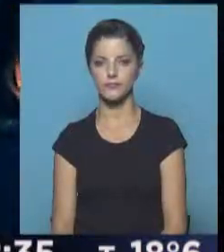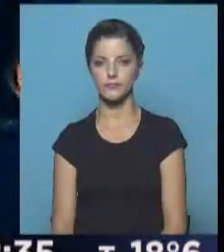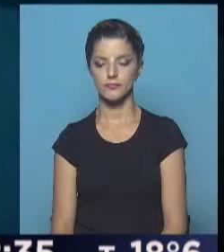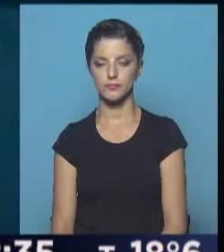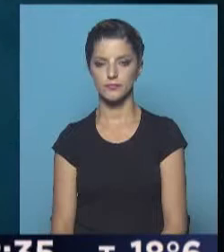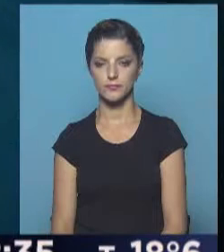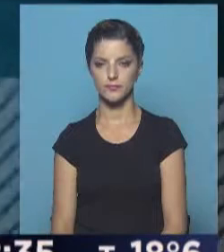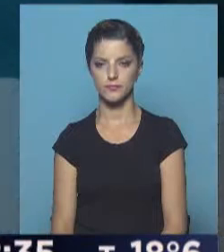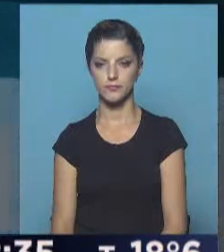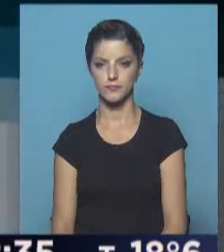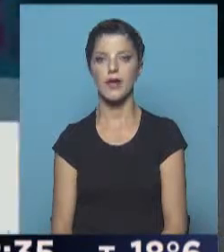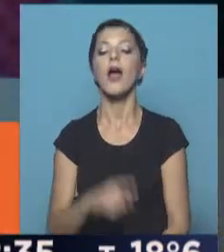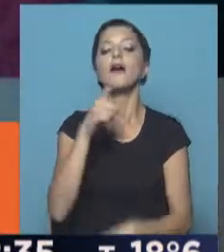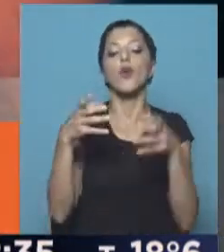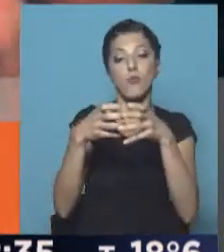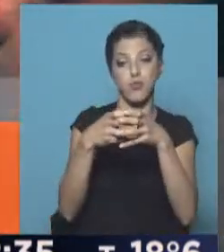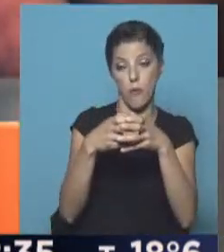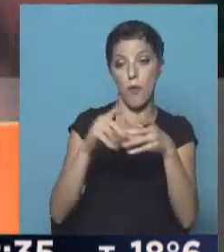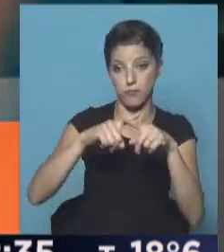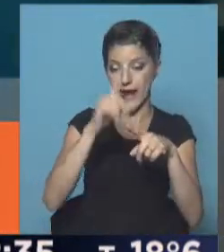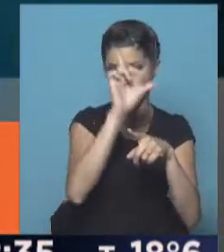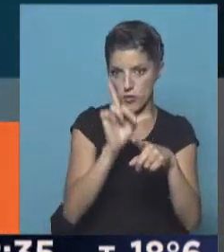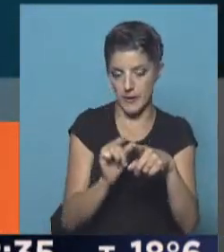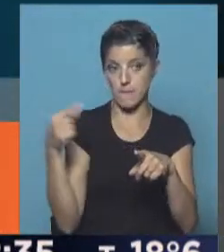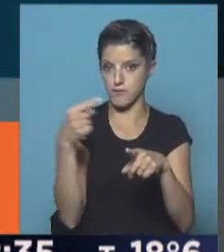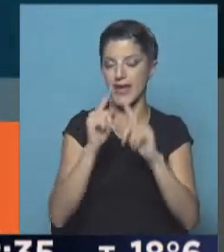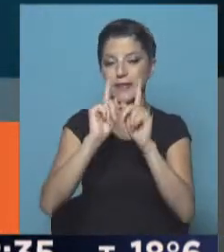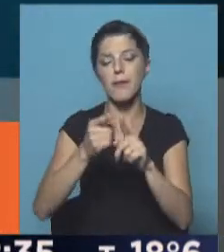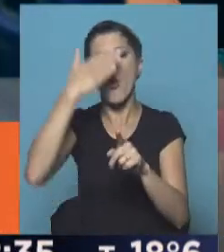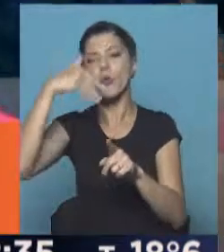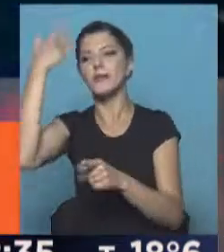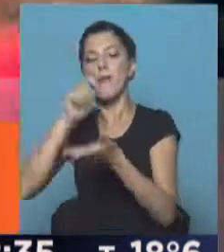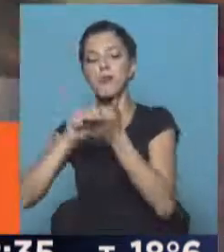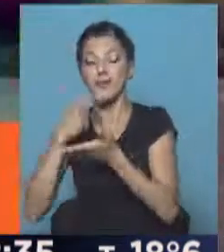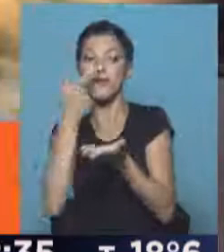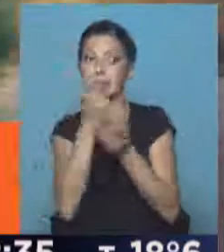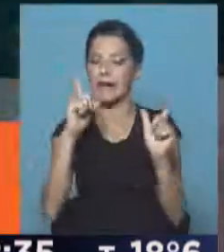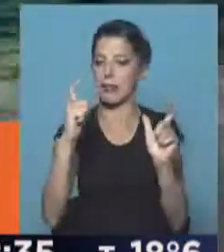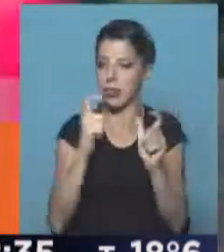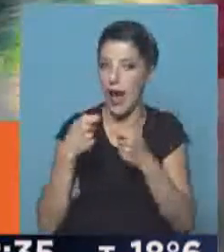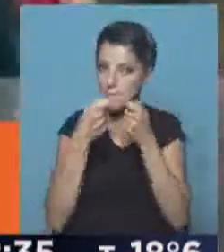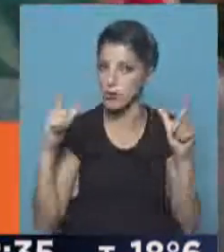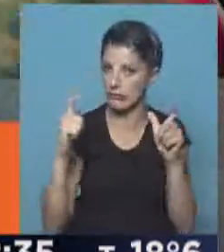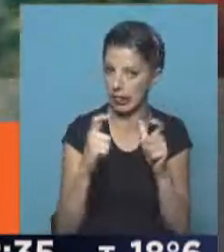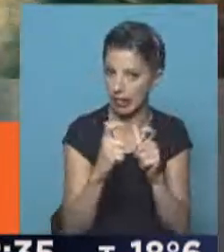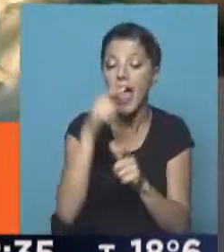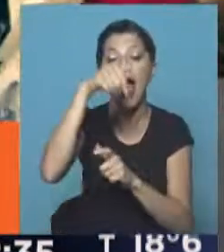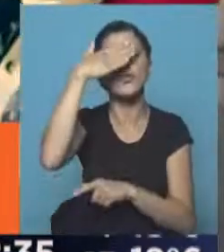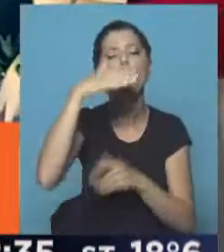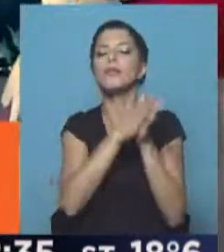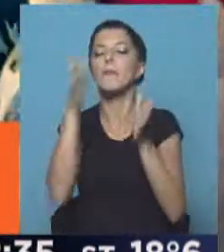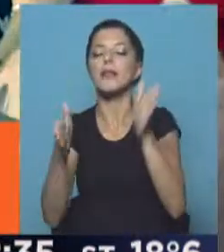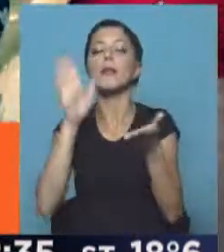En guerra abierta con la cúpula republicana y golpeado duramente por las últimas encuestas, Donald Trump enfrenta la última etapa de la